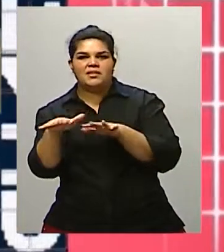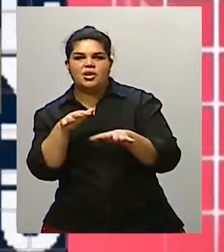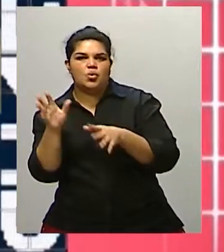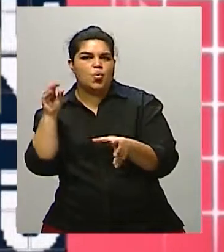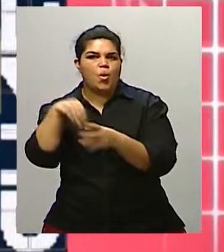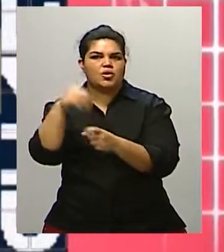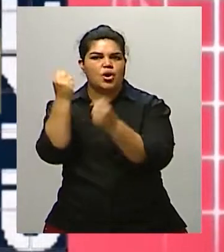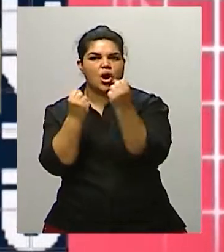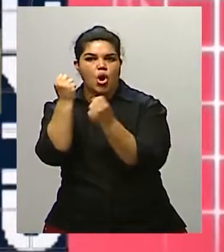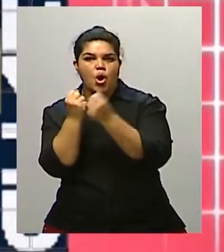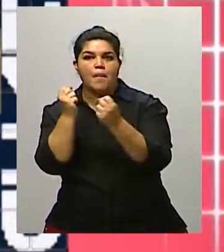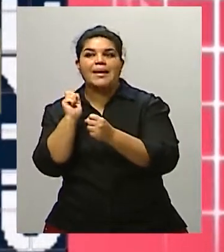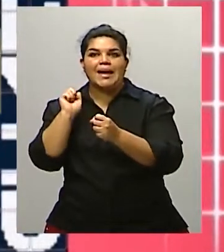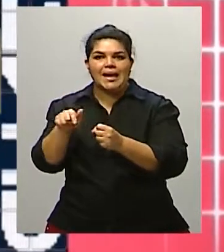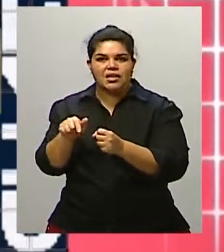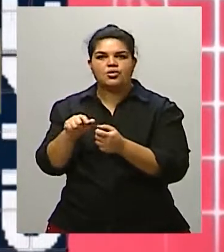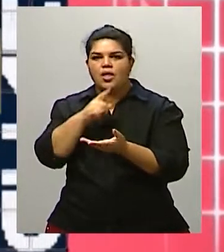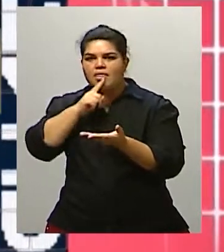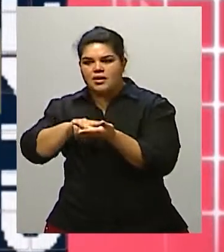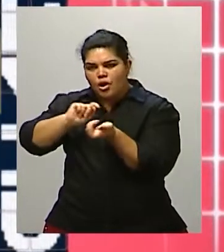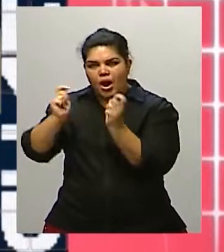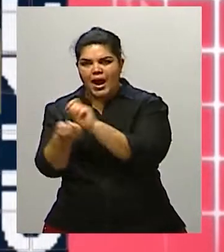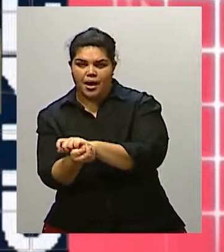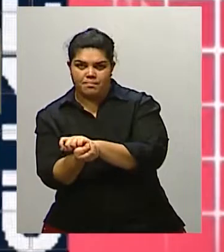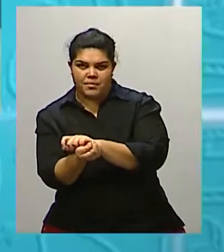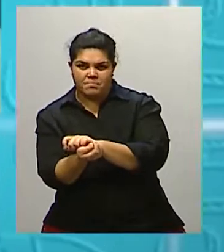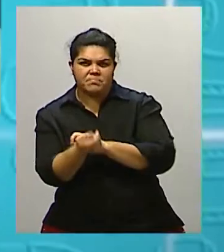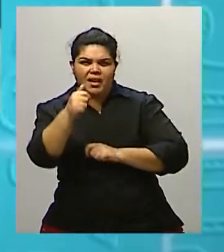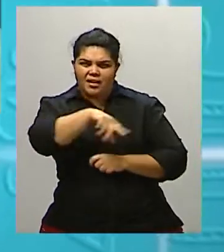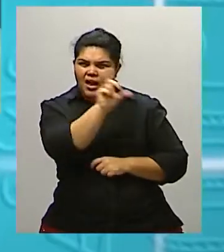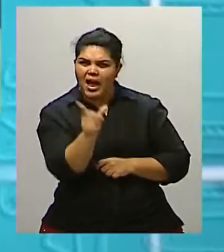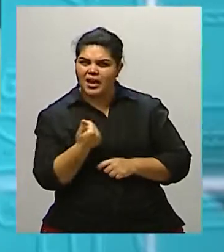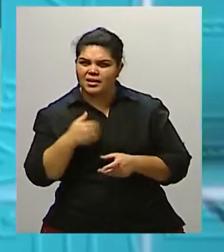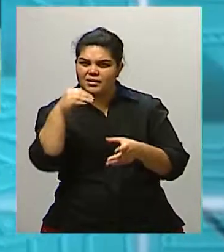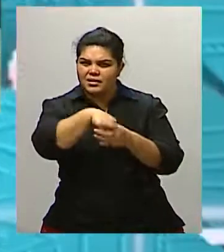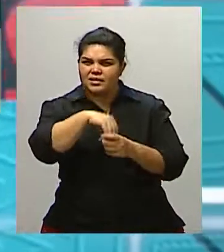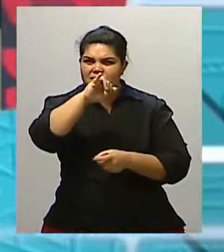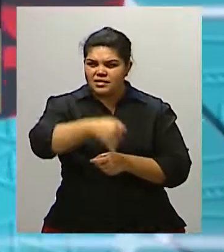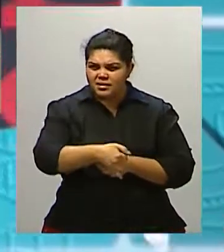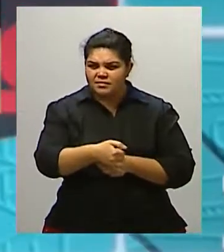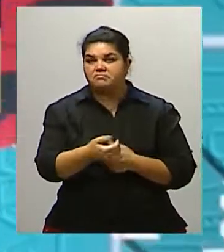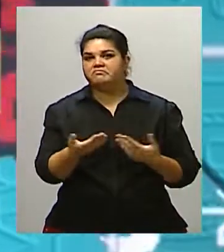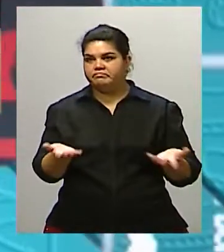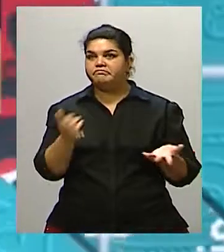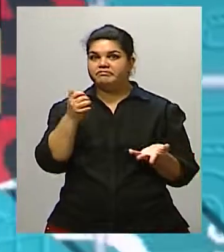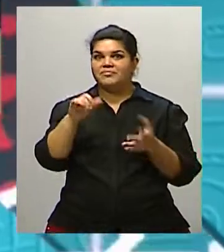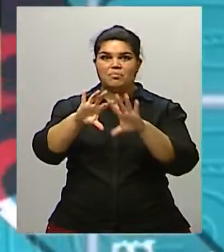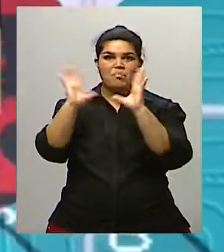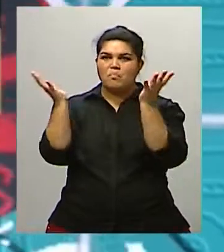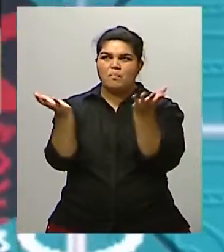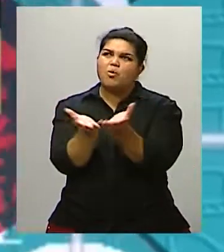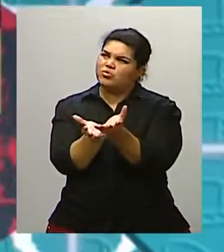podríamos decir hoy está pasando en la Argentina? Está pasando en la Argentina y en casi todo el mundo, casi todo el mundo.